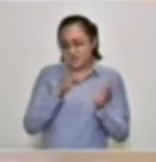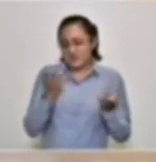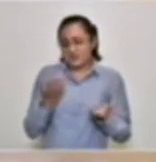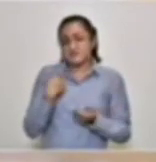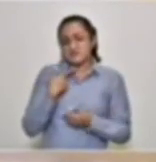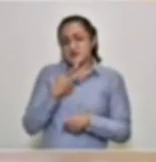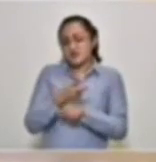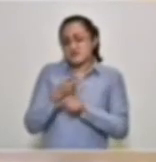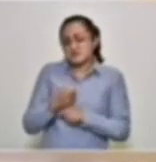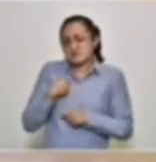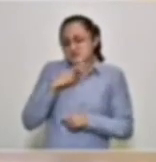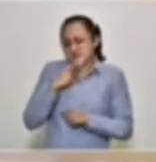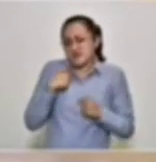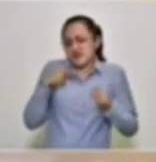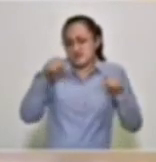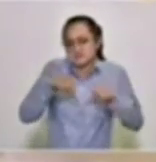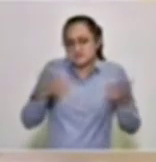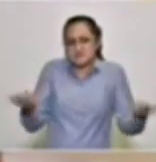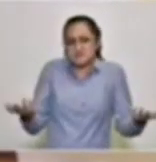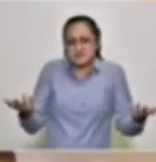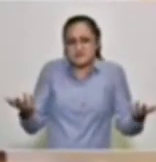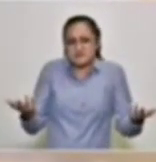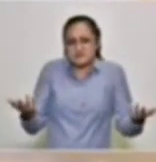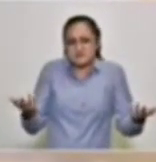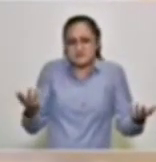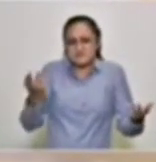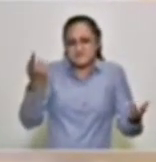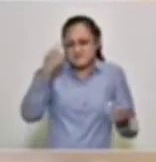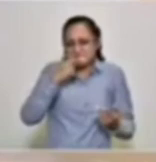los convoco. ¿Pero para qué?